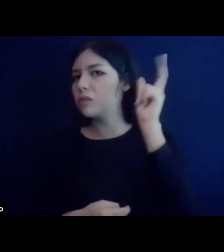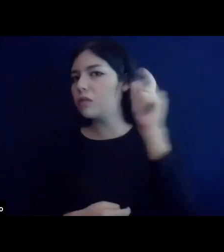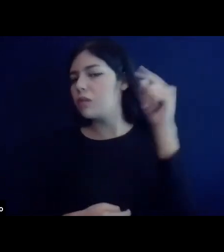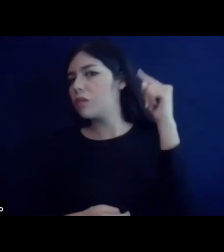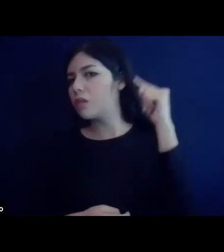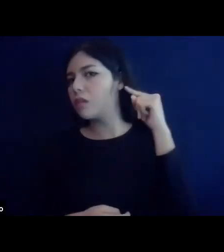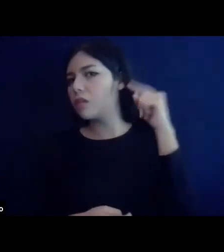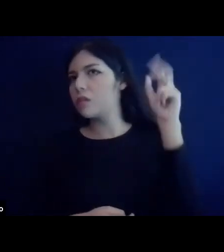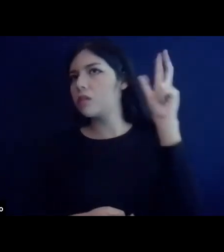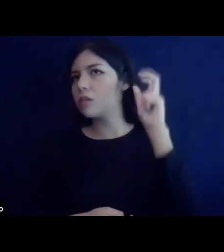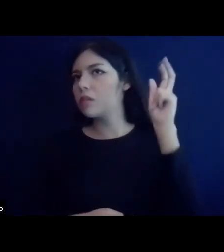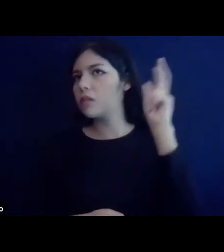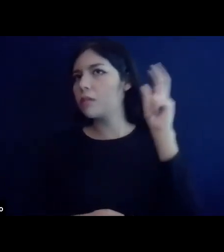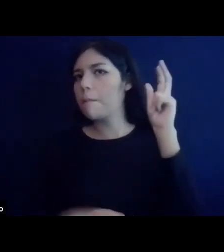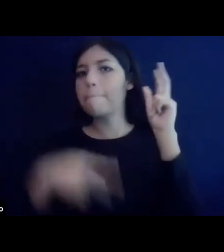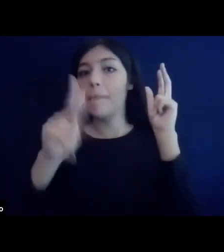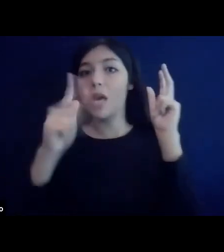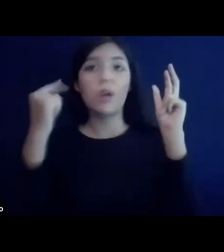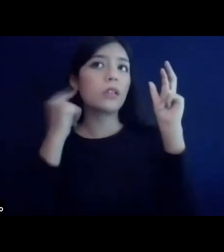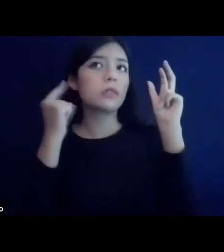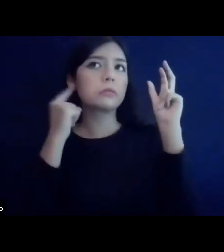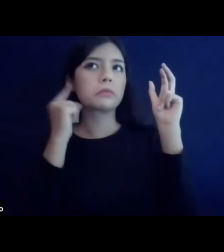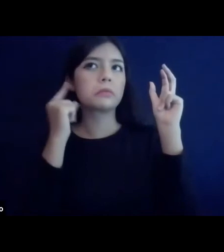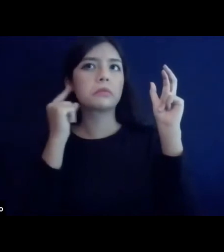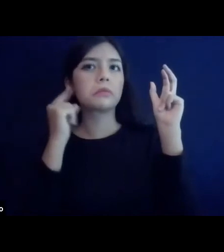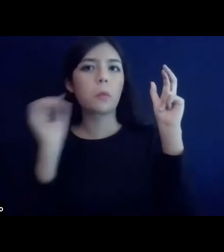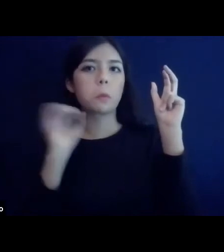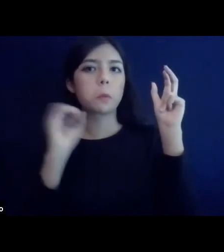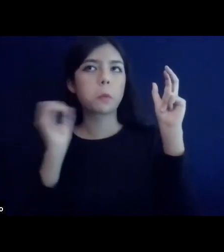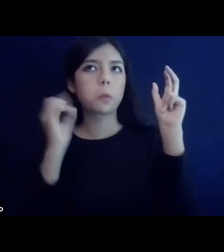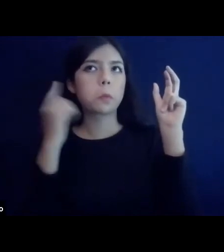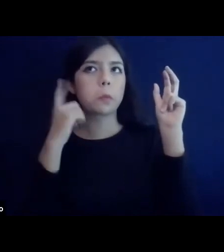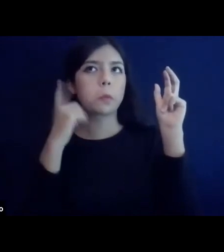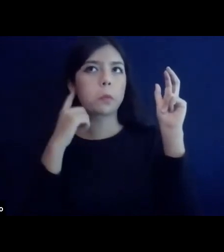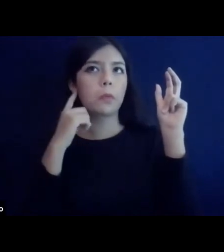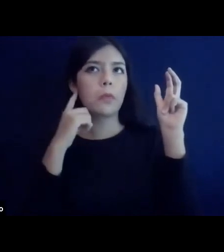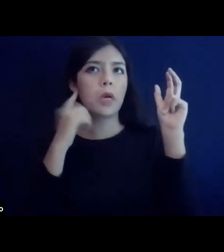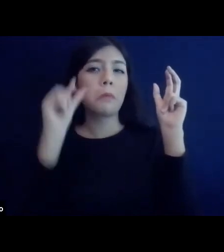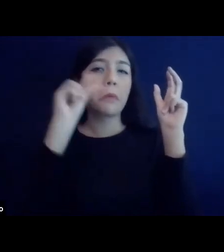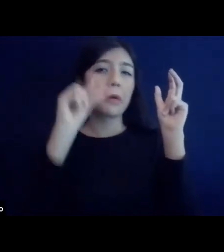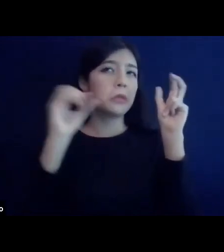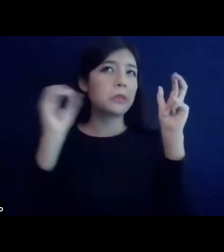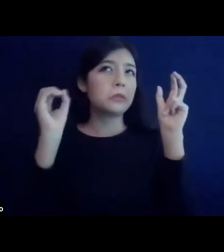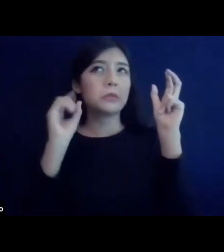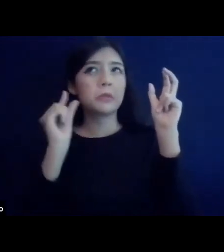todo creo que está a la izquierda. Sí alcanzo a discriminar algunos sonidos, pero